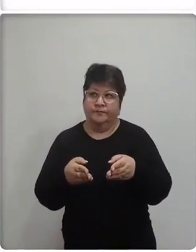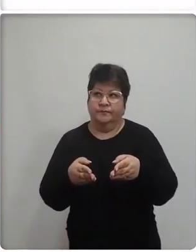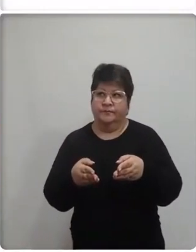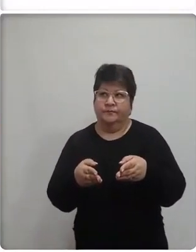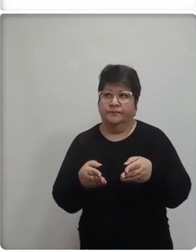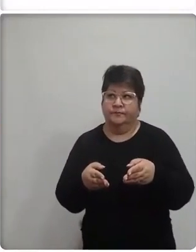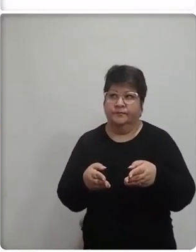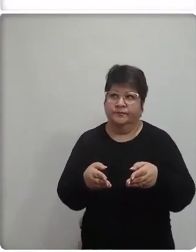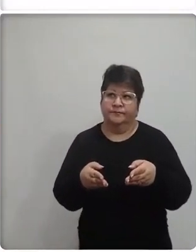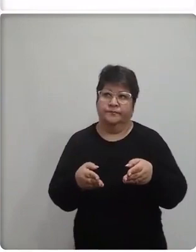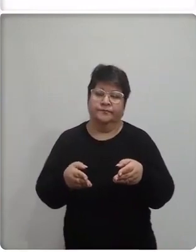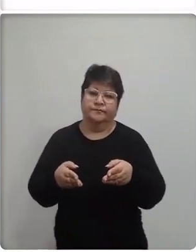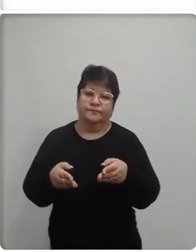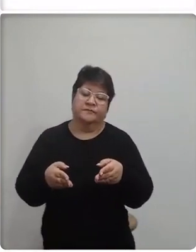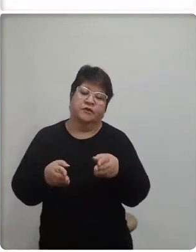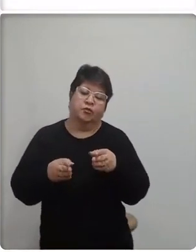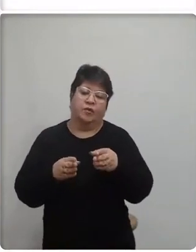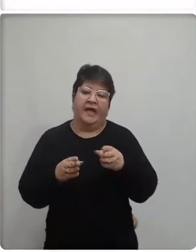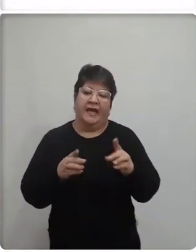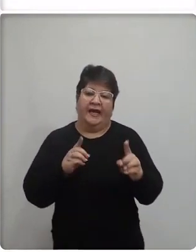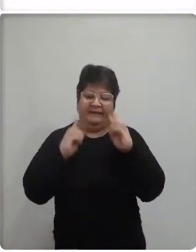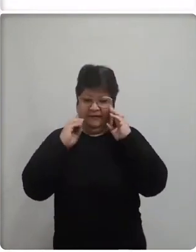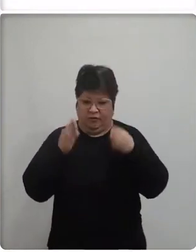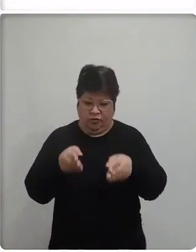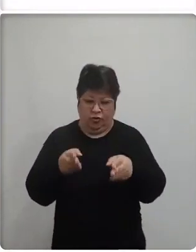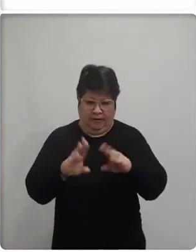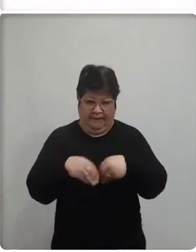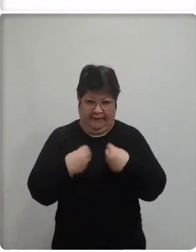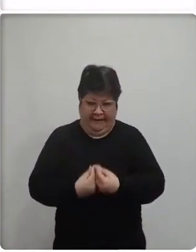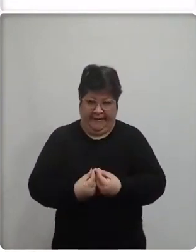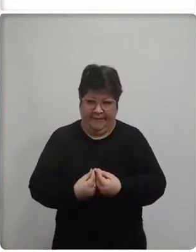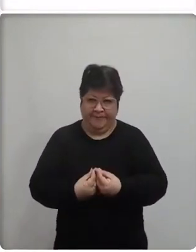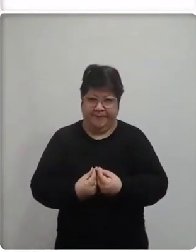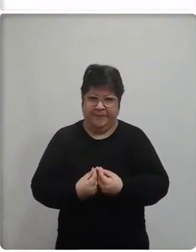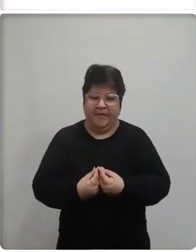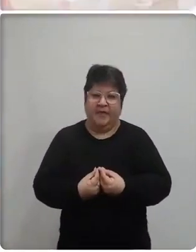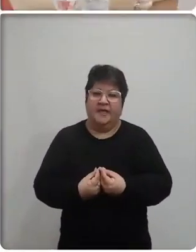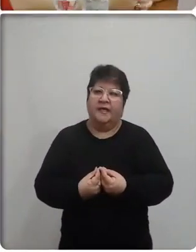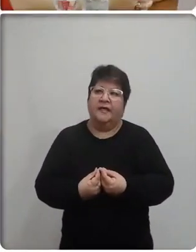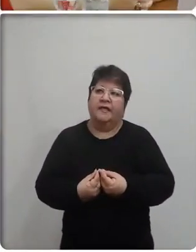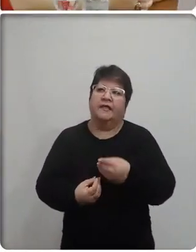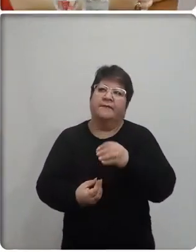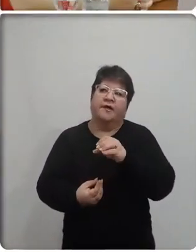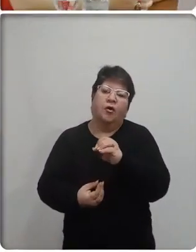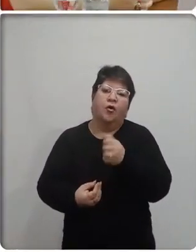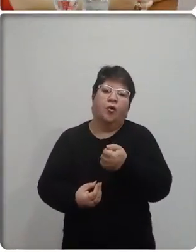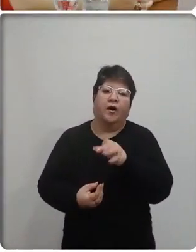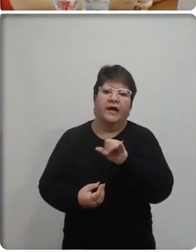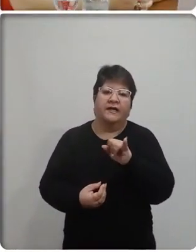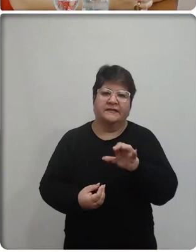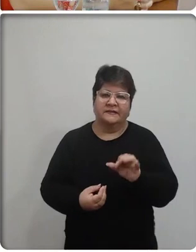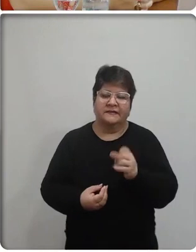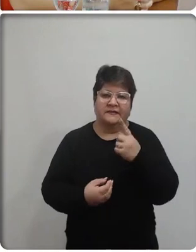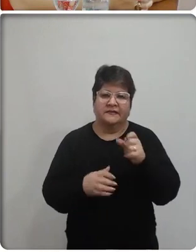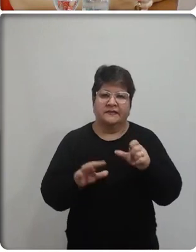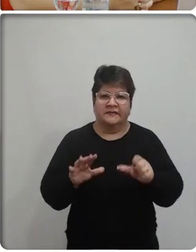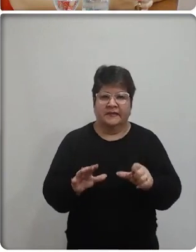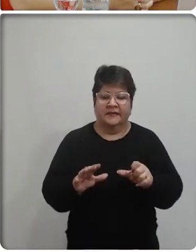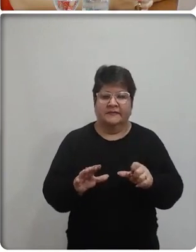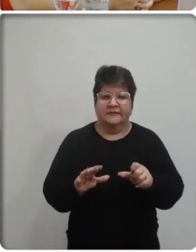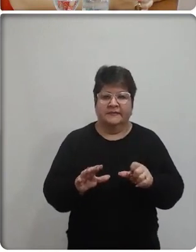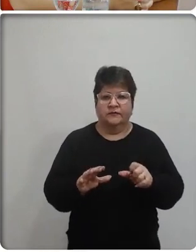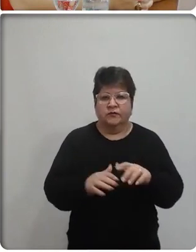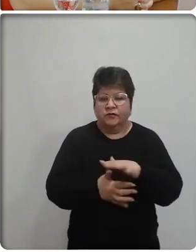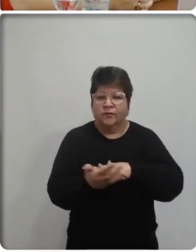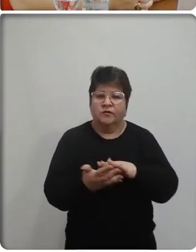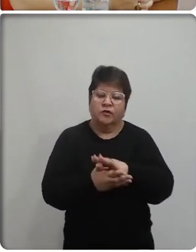por definición una atención integral? ¿Y qué vamos a hacer con las OASIS 16, que son las atenciones complementarias de todo